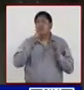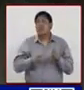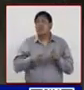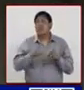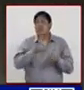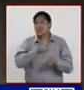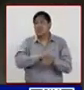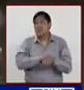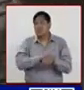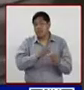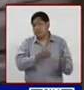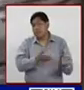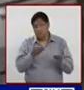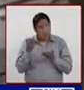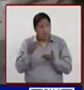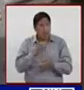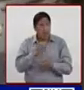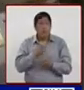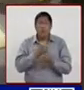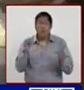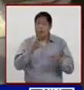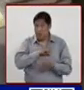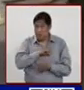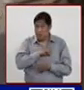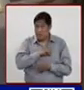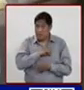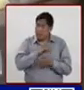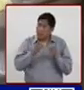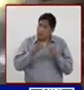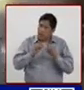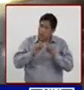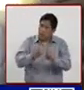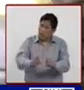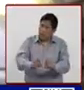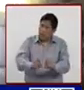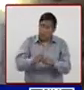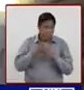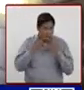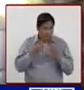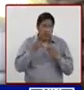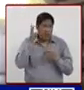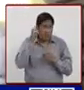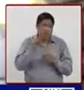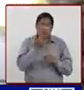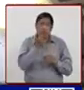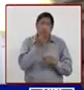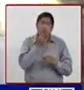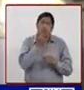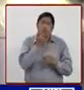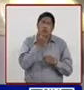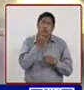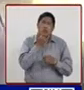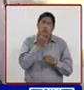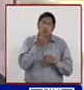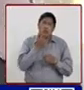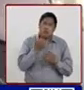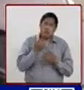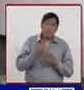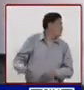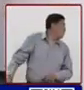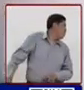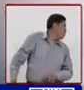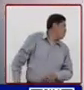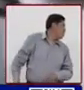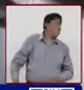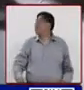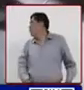que ha sido llevada hasta dependencias de la FELCE. Le hacía preguntas, pero a ver, mejor escuchemos lo que pasaba. Muy en ese... reacio el hombre Correcto.